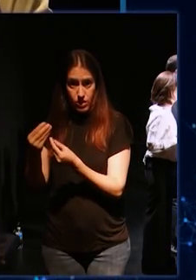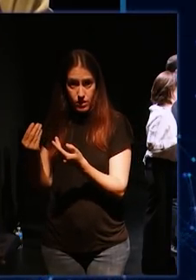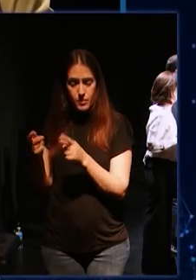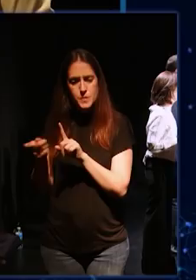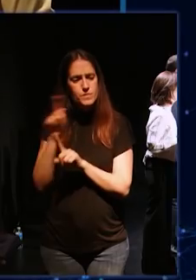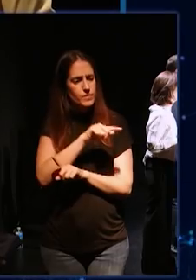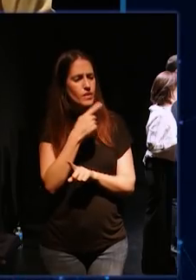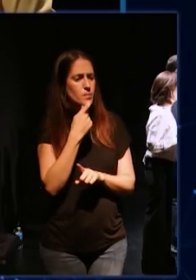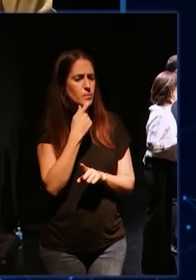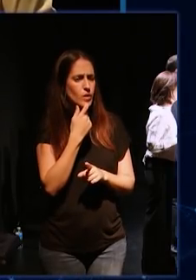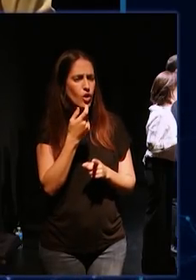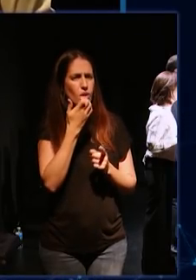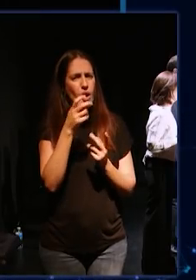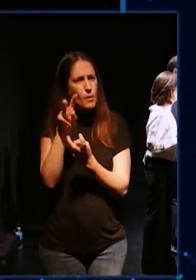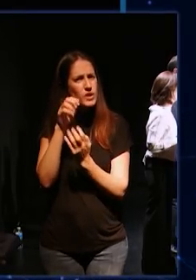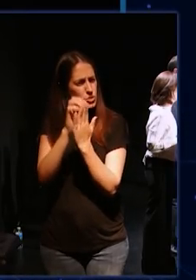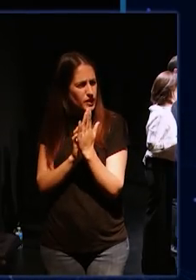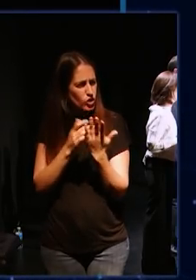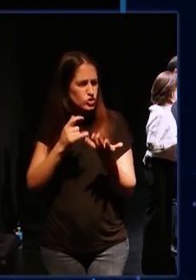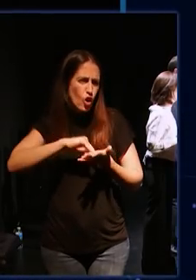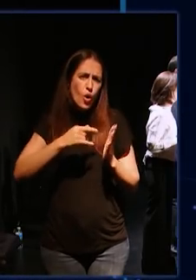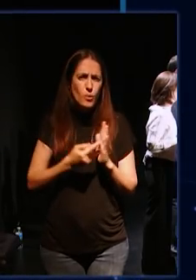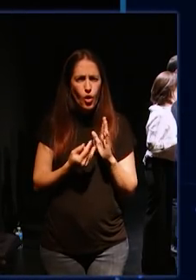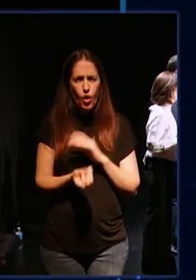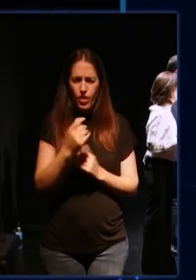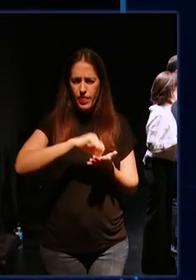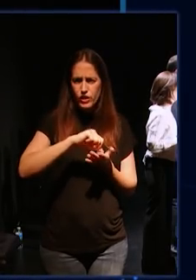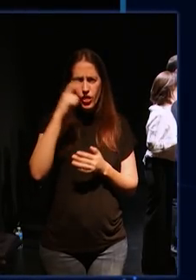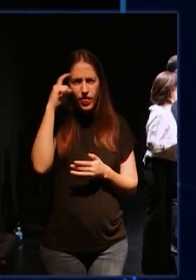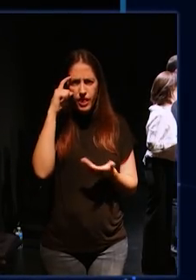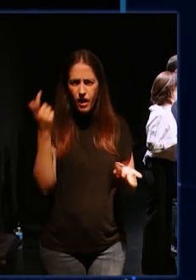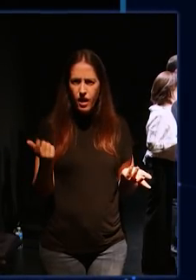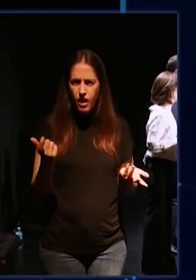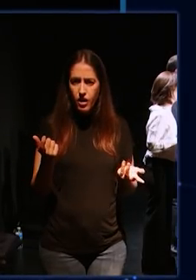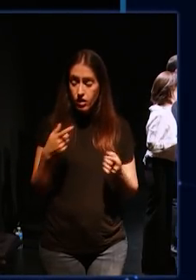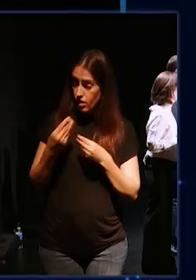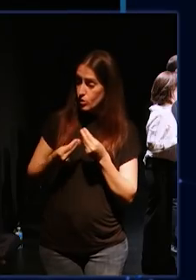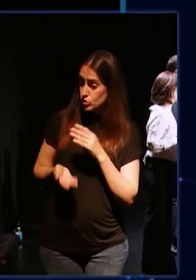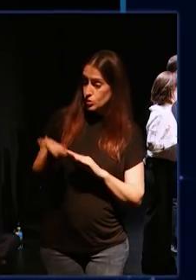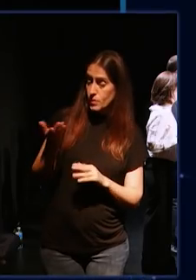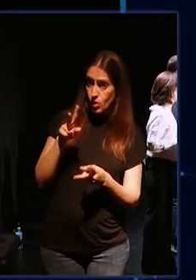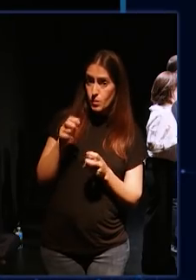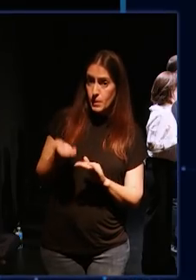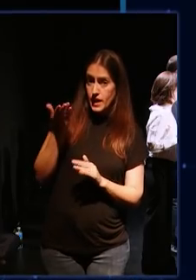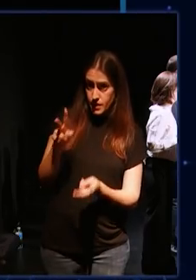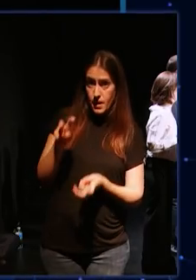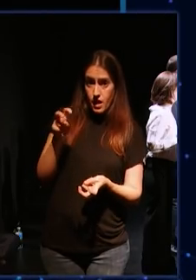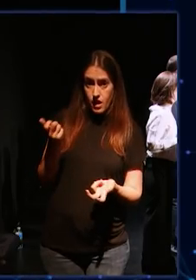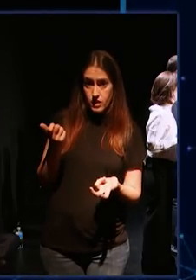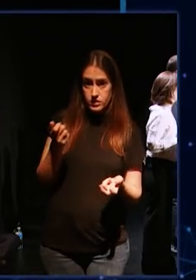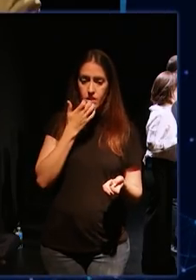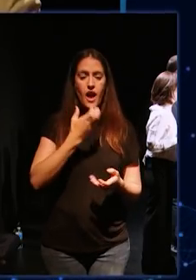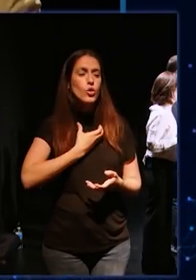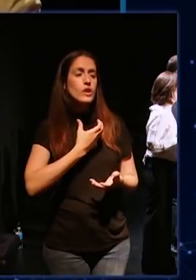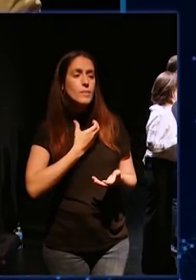¿Cómo beneficias al ciudadano? Se gestiona bien. ¿Cómo pones un centro de día? Entonces, ¿subimos impuestos? Subimos impuestos. ¿Y qué, cuál es la capacidad de un